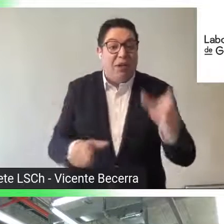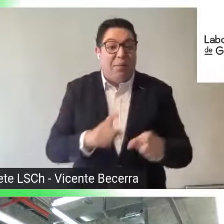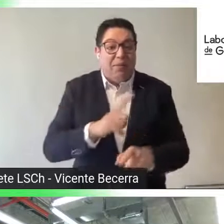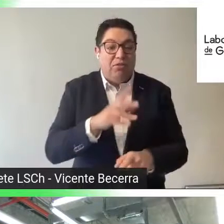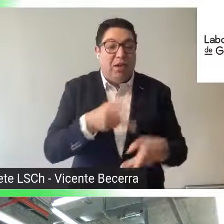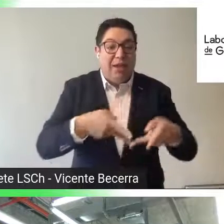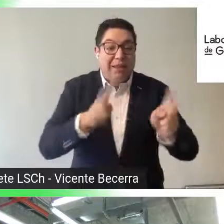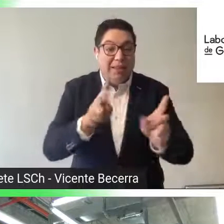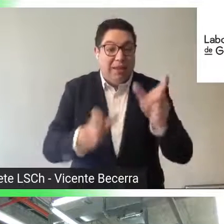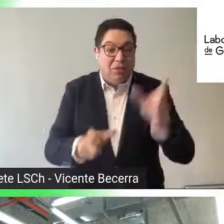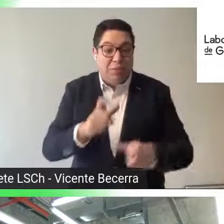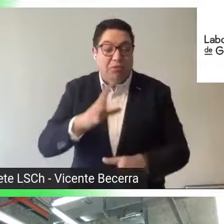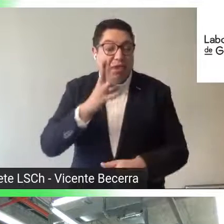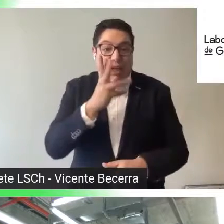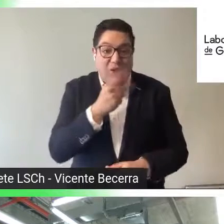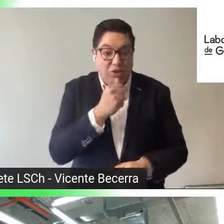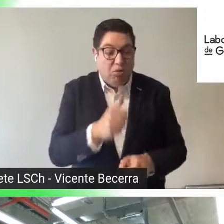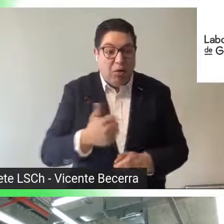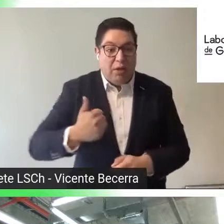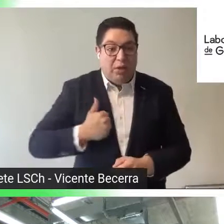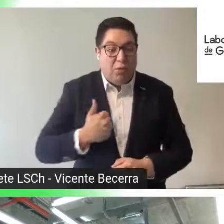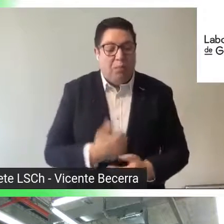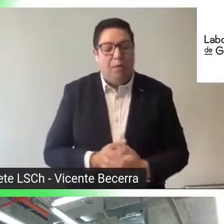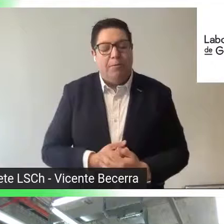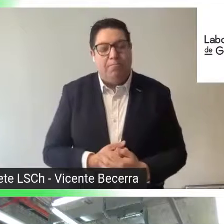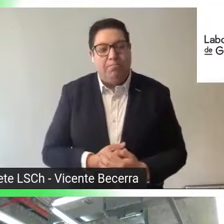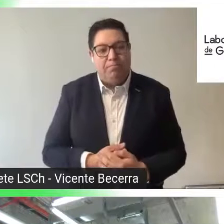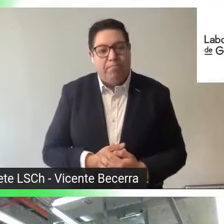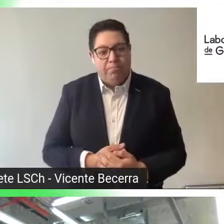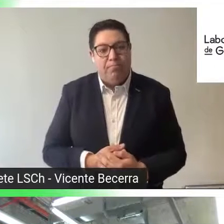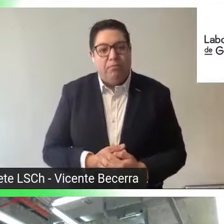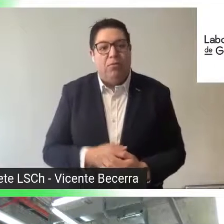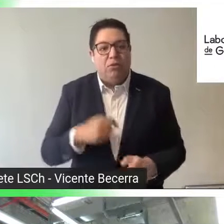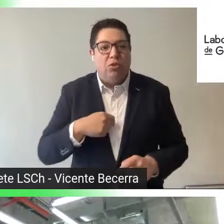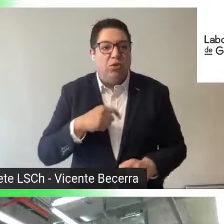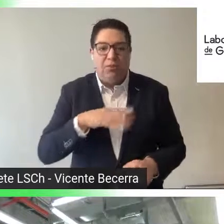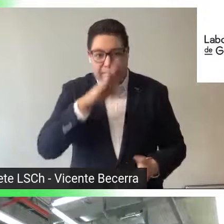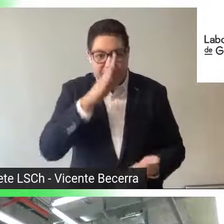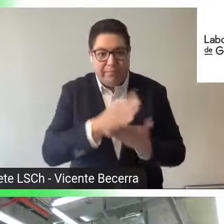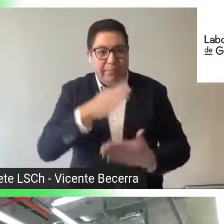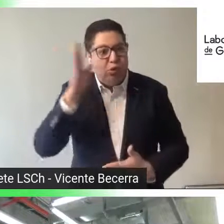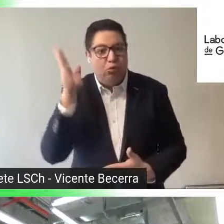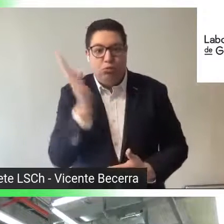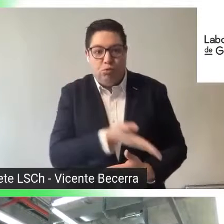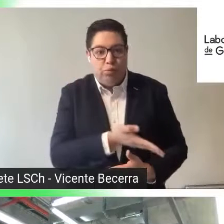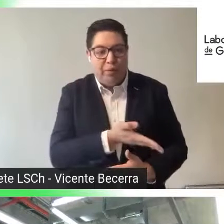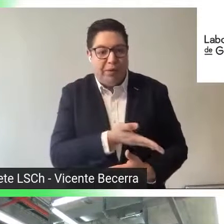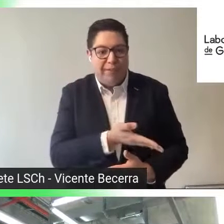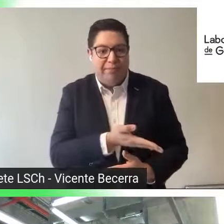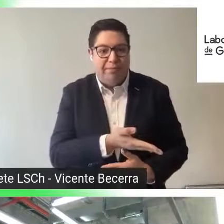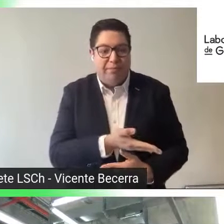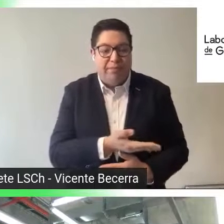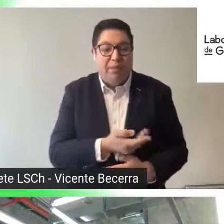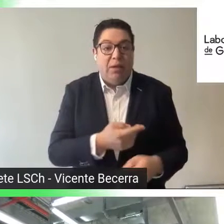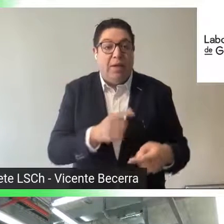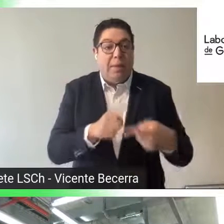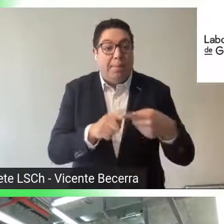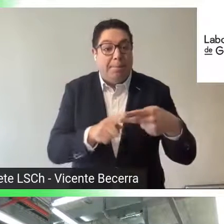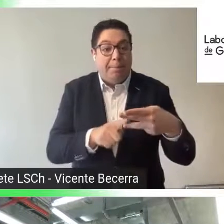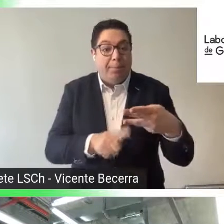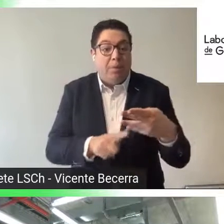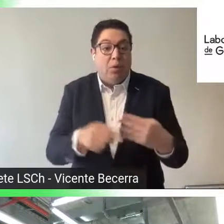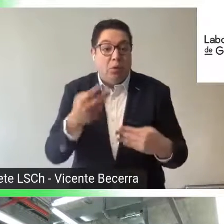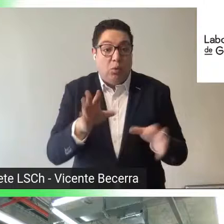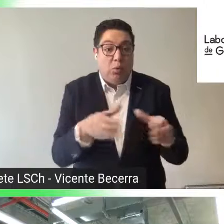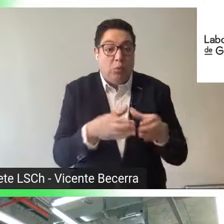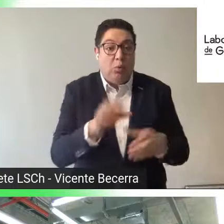humanos de algunas personas, decidí suspender el acto y le pedí a 4 convencionales de su mismo